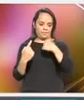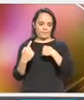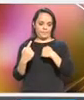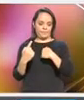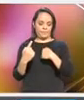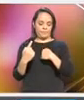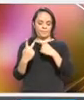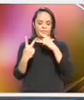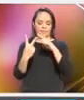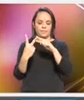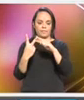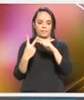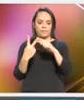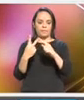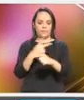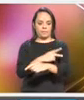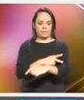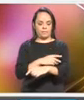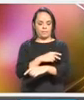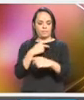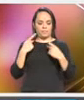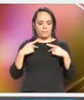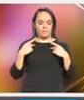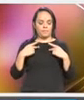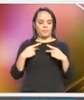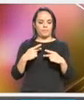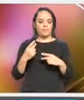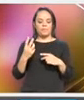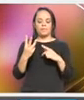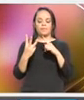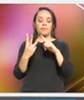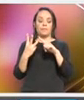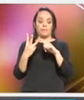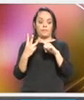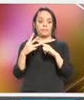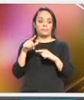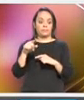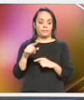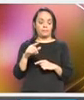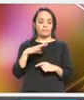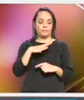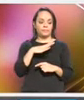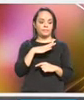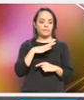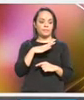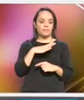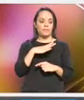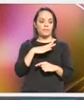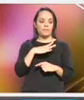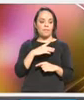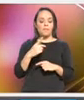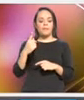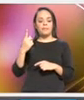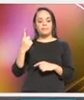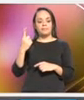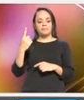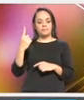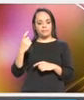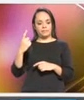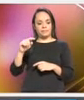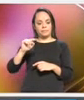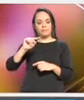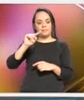parte social. En el caso de ella tenemos esta segunda, ¿no? Muy bien. Ella personalmente vamos a ver que hace la primera AMPA o la